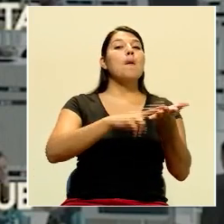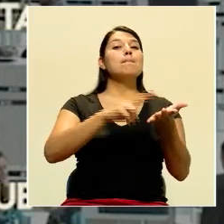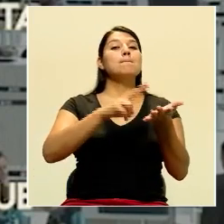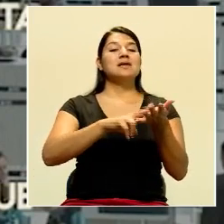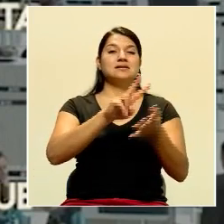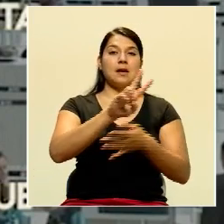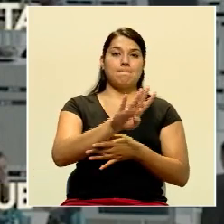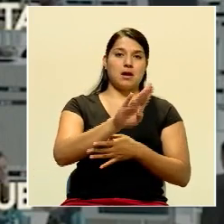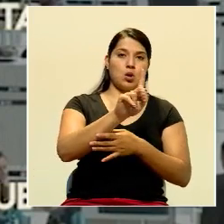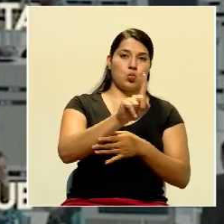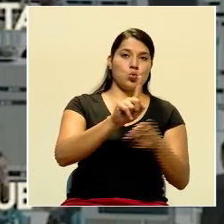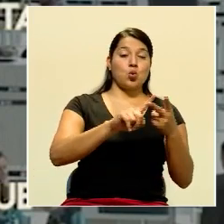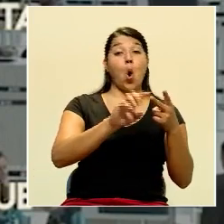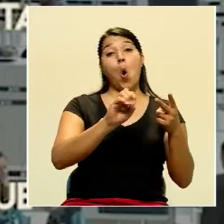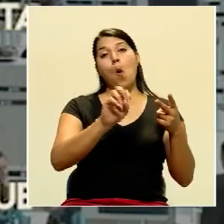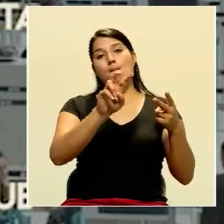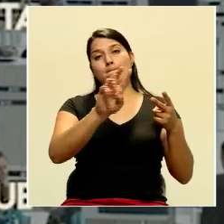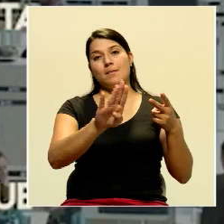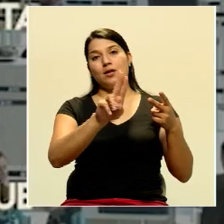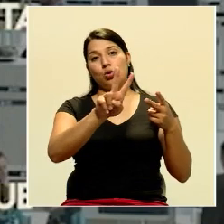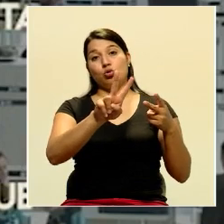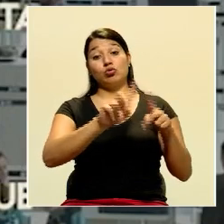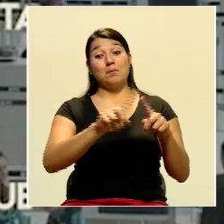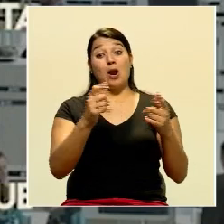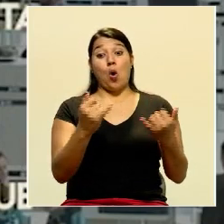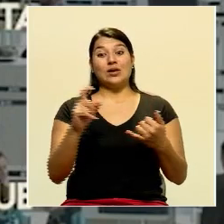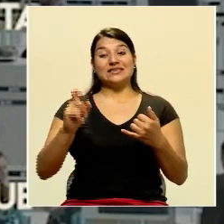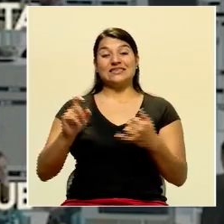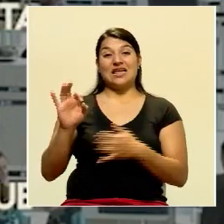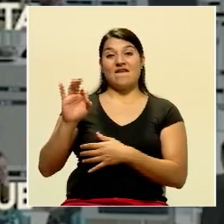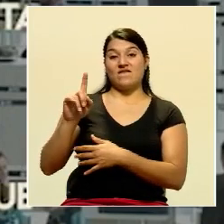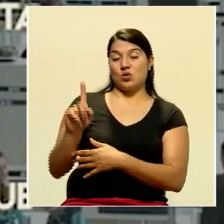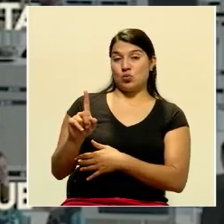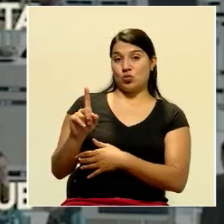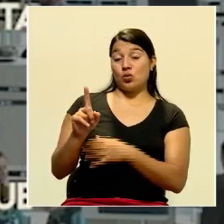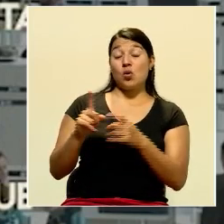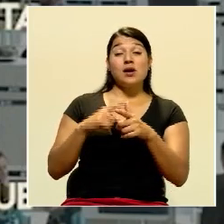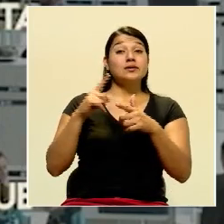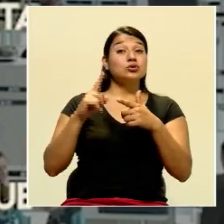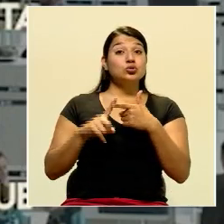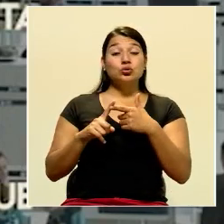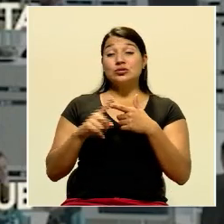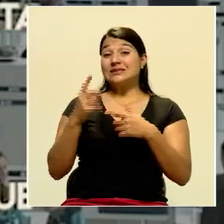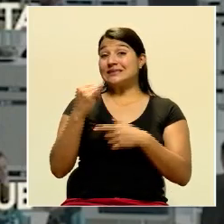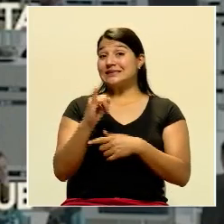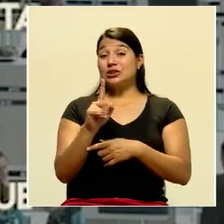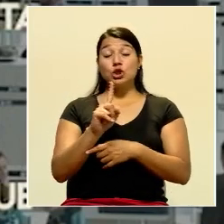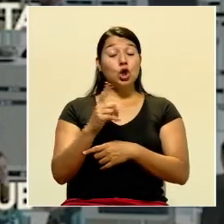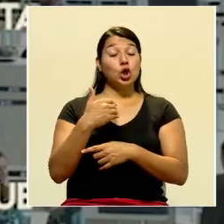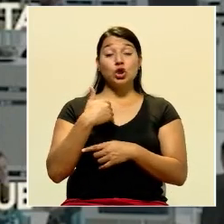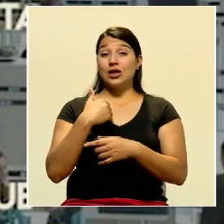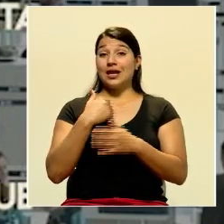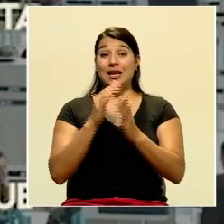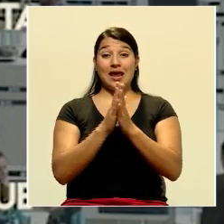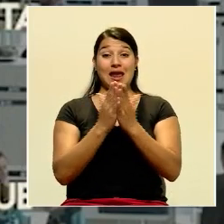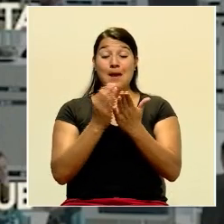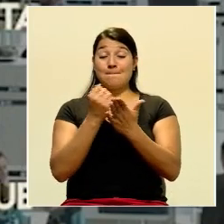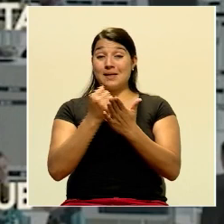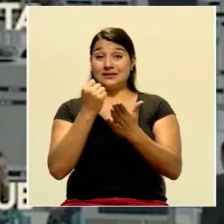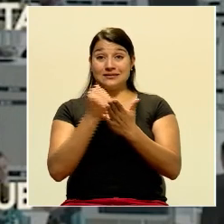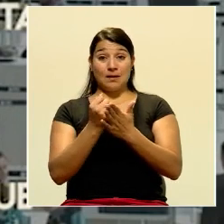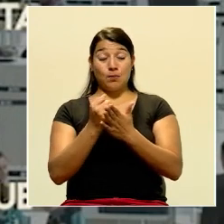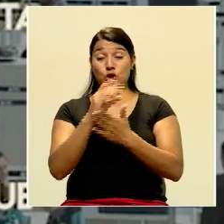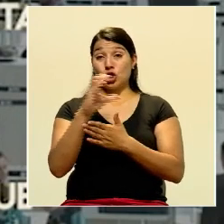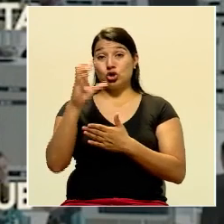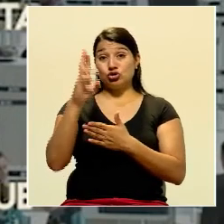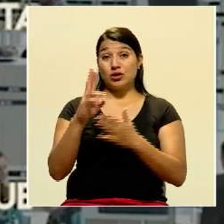pero ahora necesita la de estudiante que es la F1. La persona que no tiene un pasaporte válido de Costa Rica o una